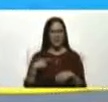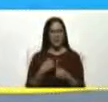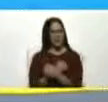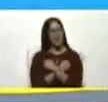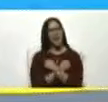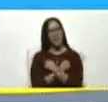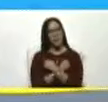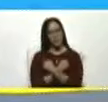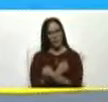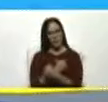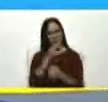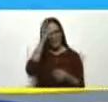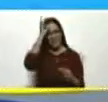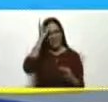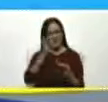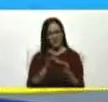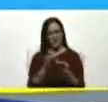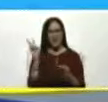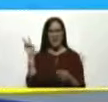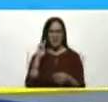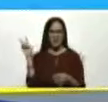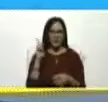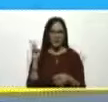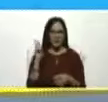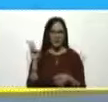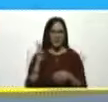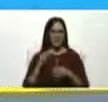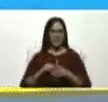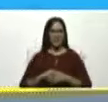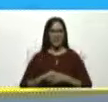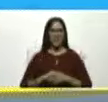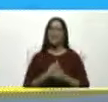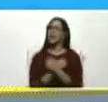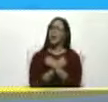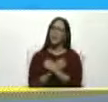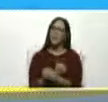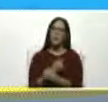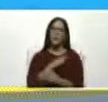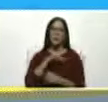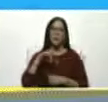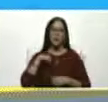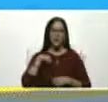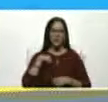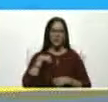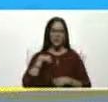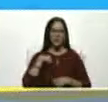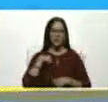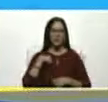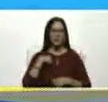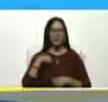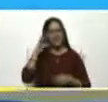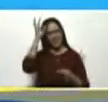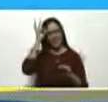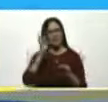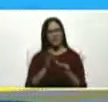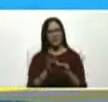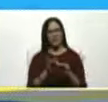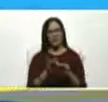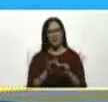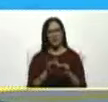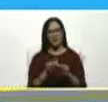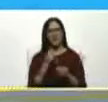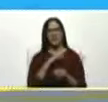amor y la fe en Venezuela, el amor por lo nuestro y la fe